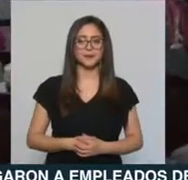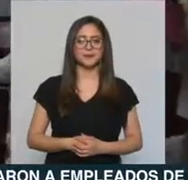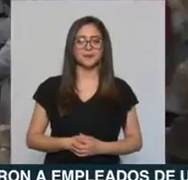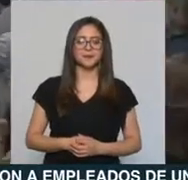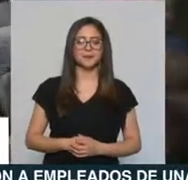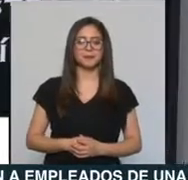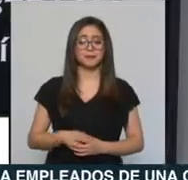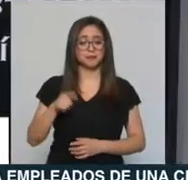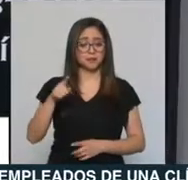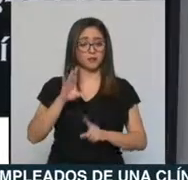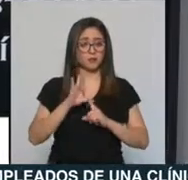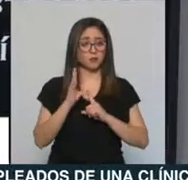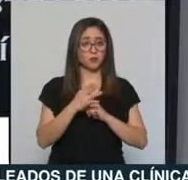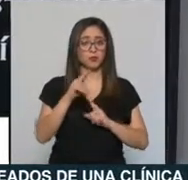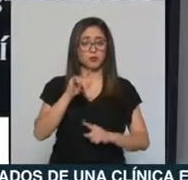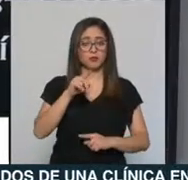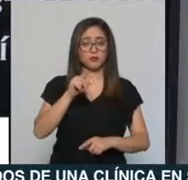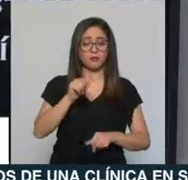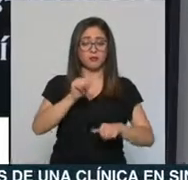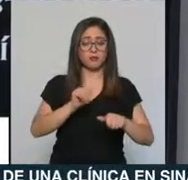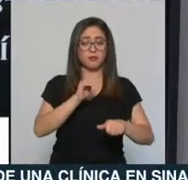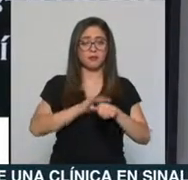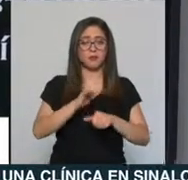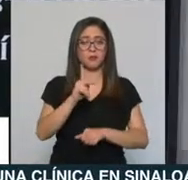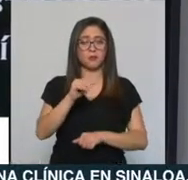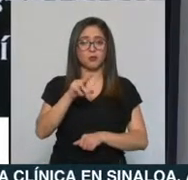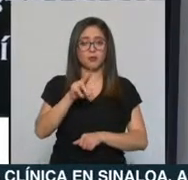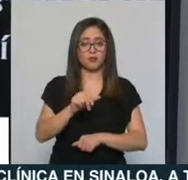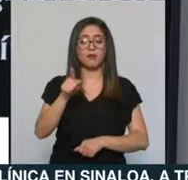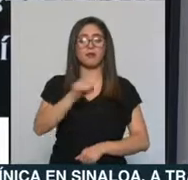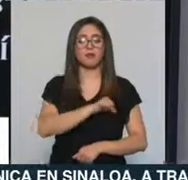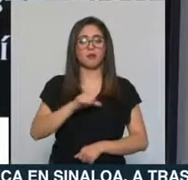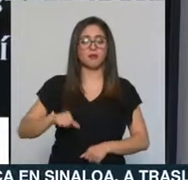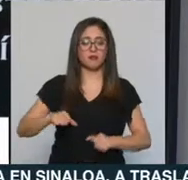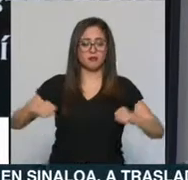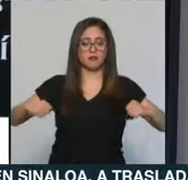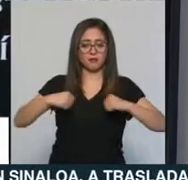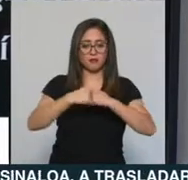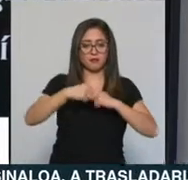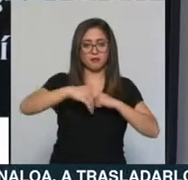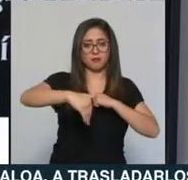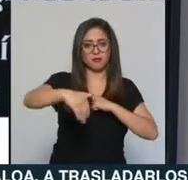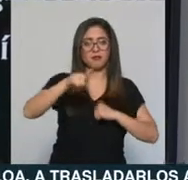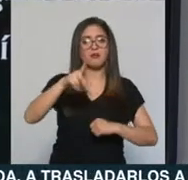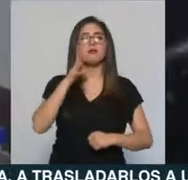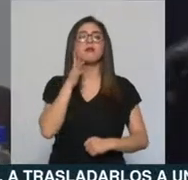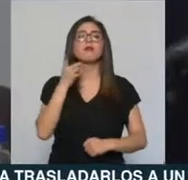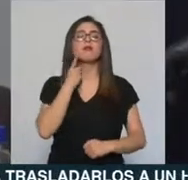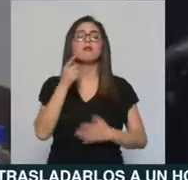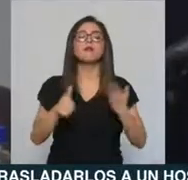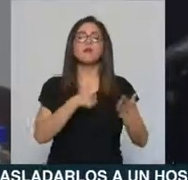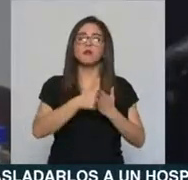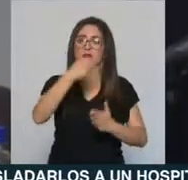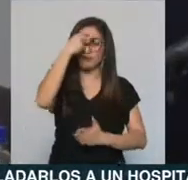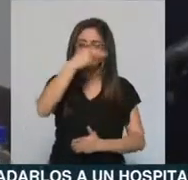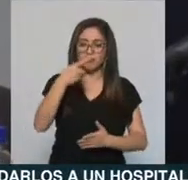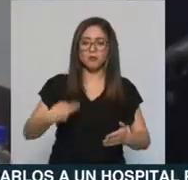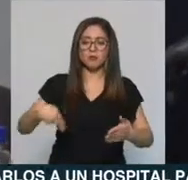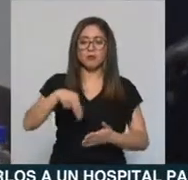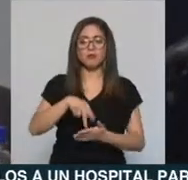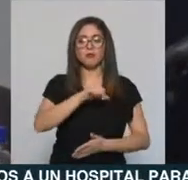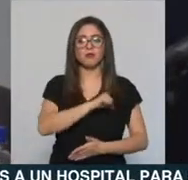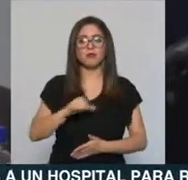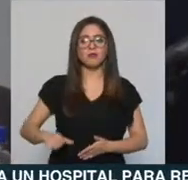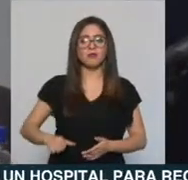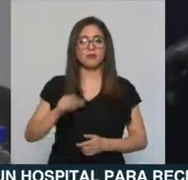Frente a las Comisiones Unidas de Administración Pública Local y de Alcaldía y Límites Territoriales del Congreso Capitalino, comparecieron los alcaldes